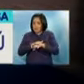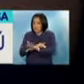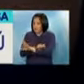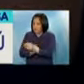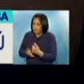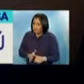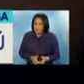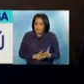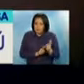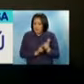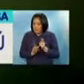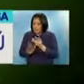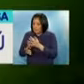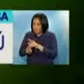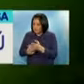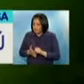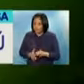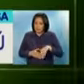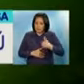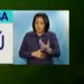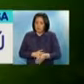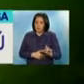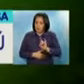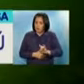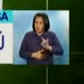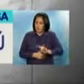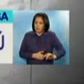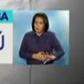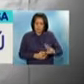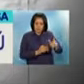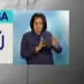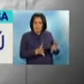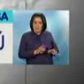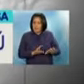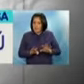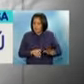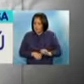fuego que luego son utilizadas por delincuentes para cometer actos